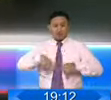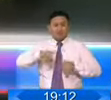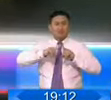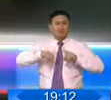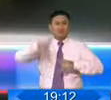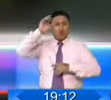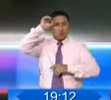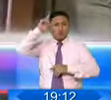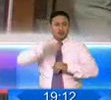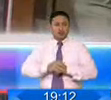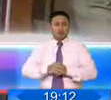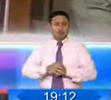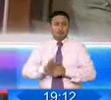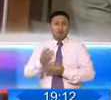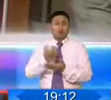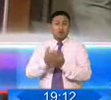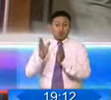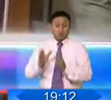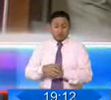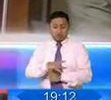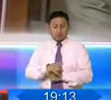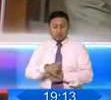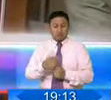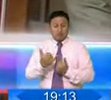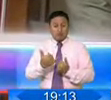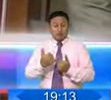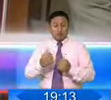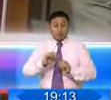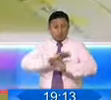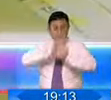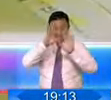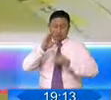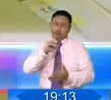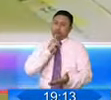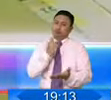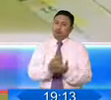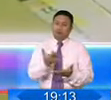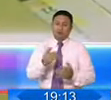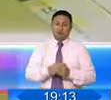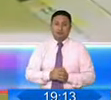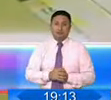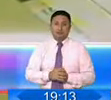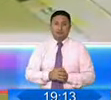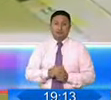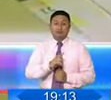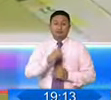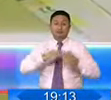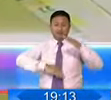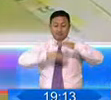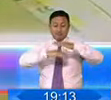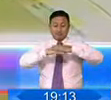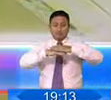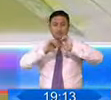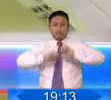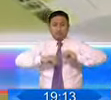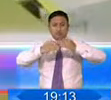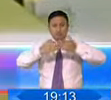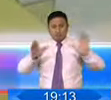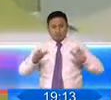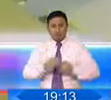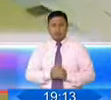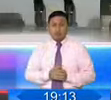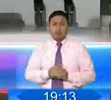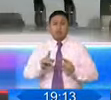Los analistas afirman que es positivo que las cifras por fin se transparenten, que es necesario que en la eliminación del techo de la deuda se trabaje de